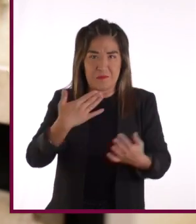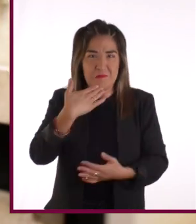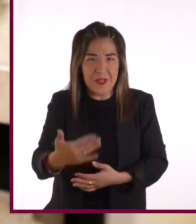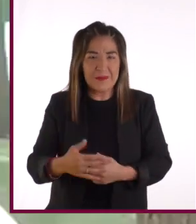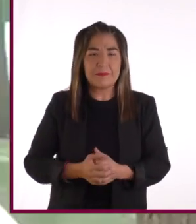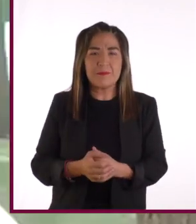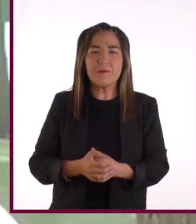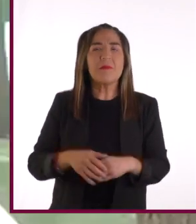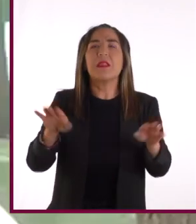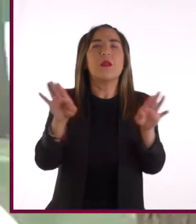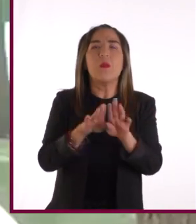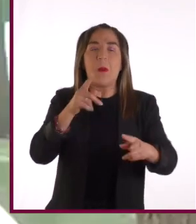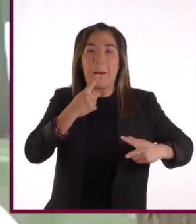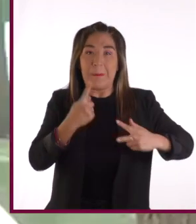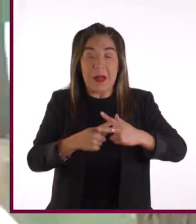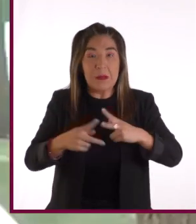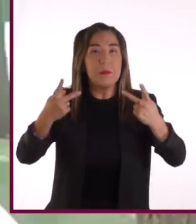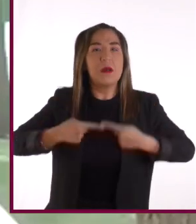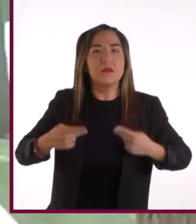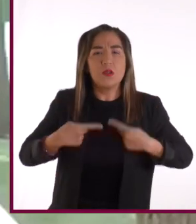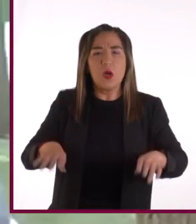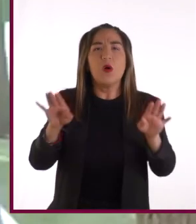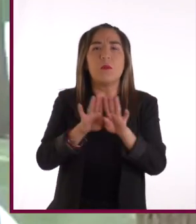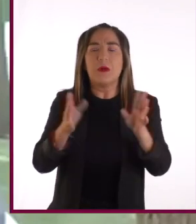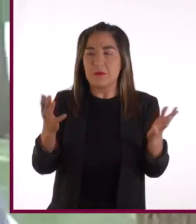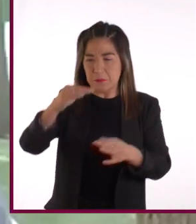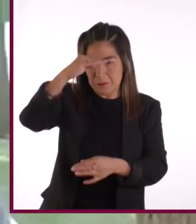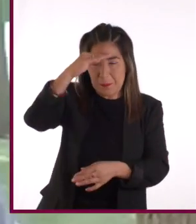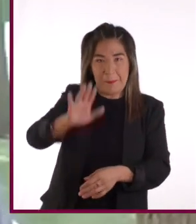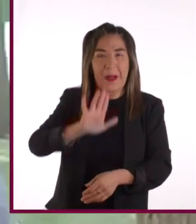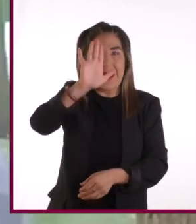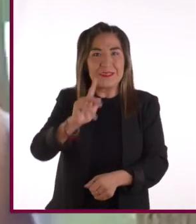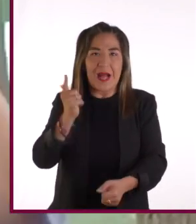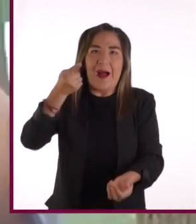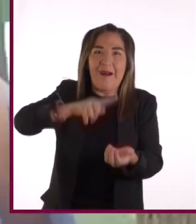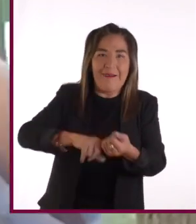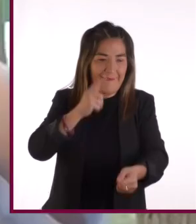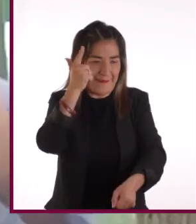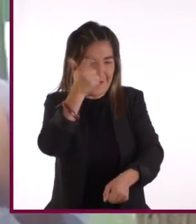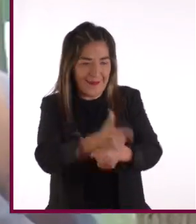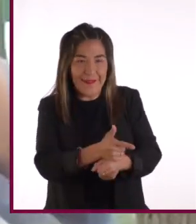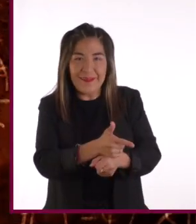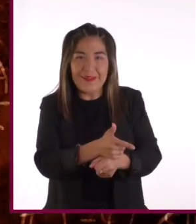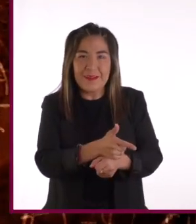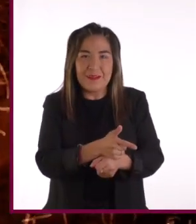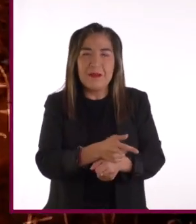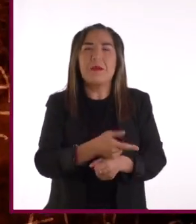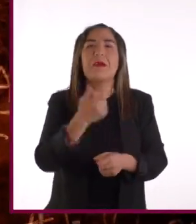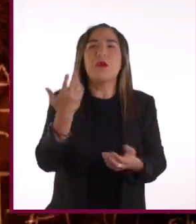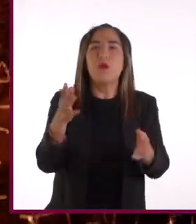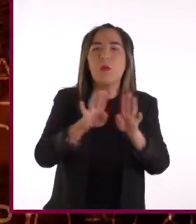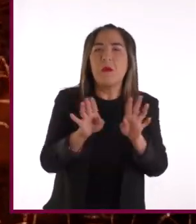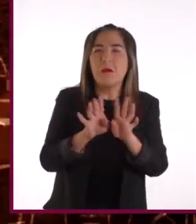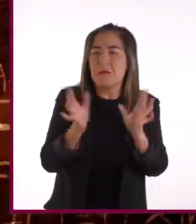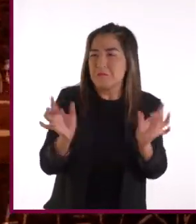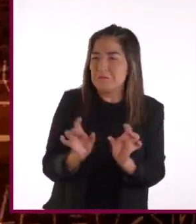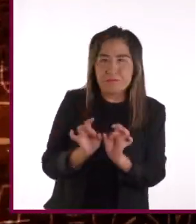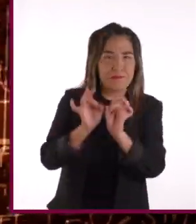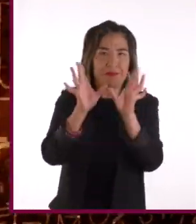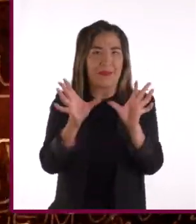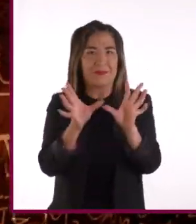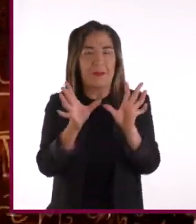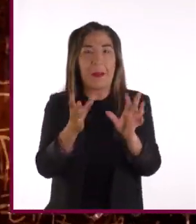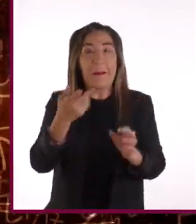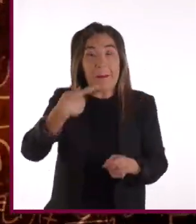tan álgido? Parece, cuando uno hace matemáticas, a veces parece como que se descubren, como que salen de